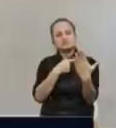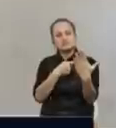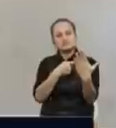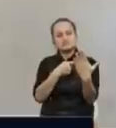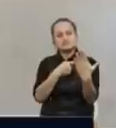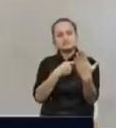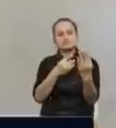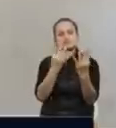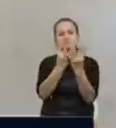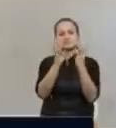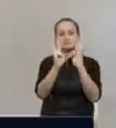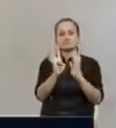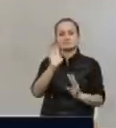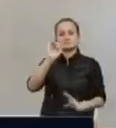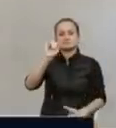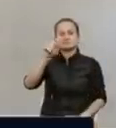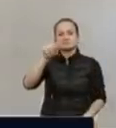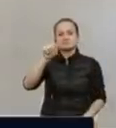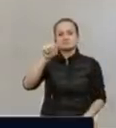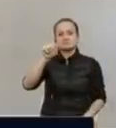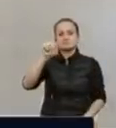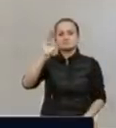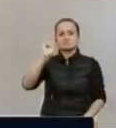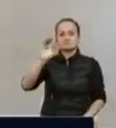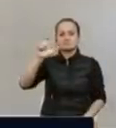la senadora Isabel,